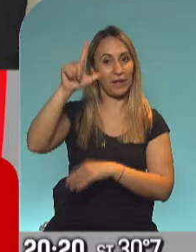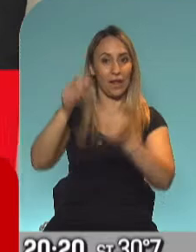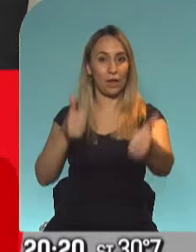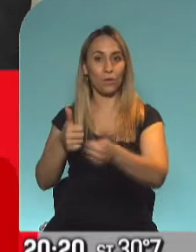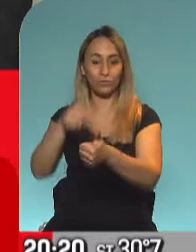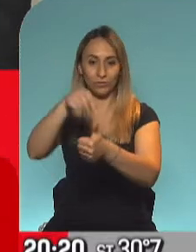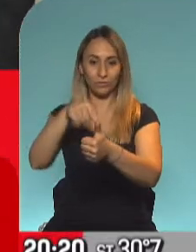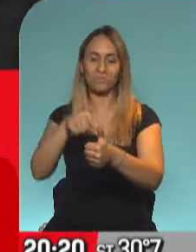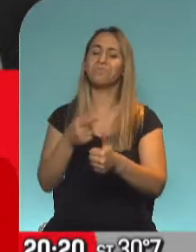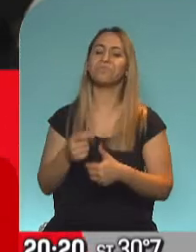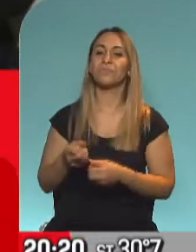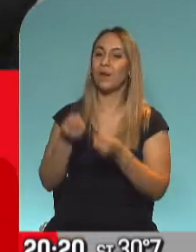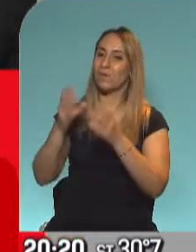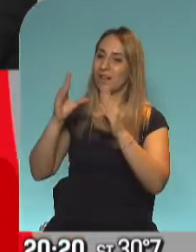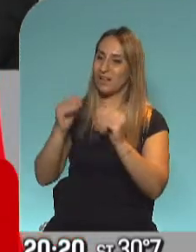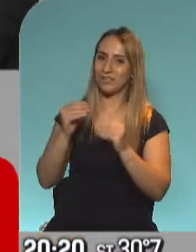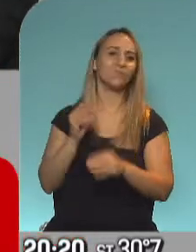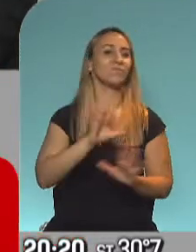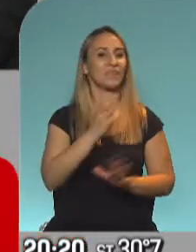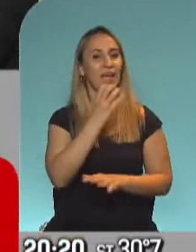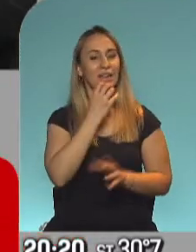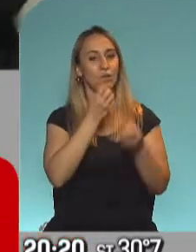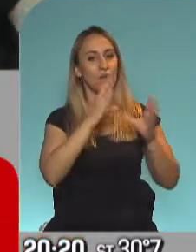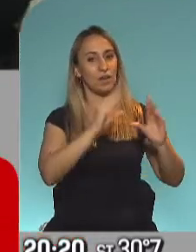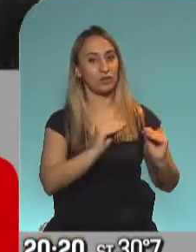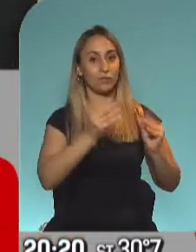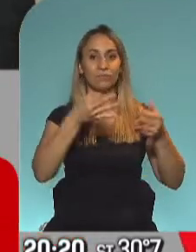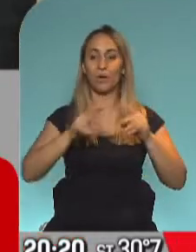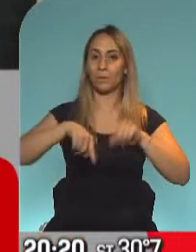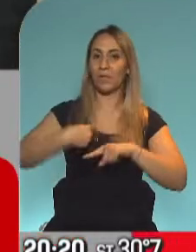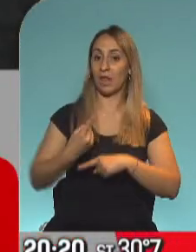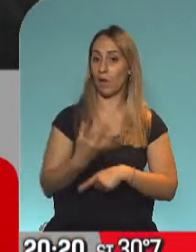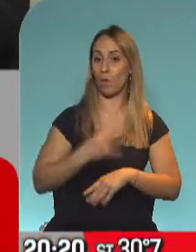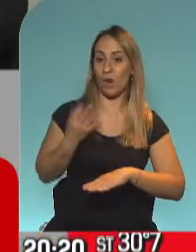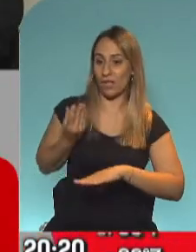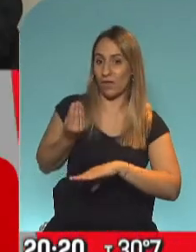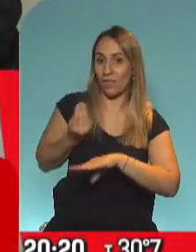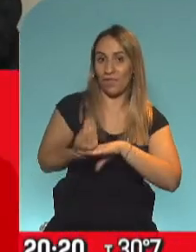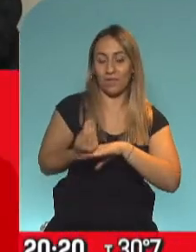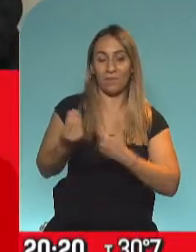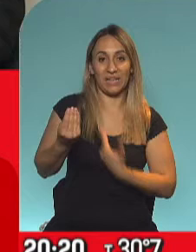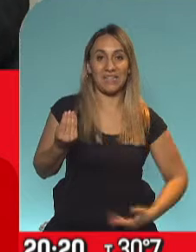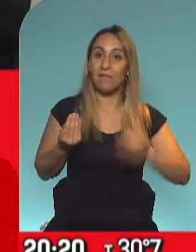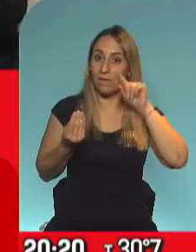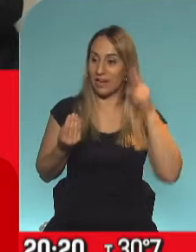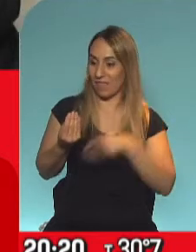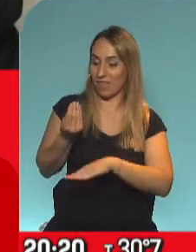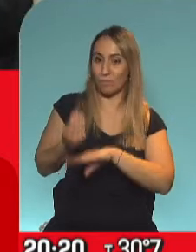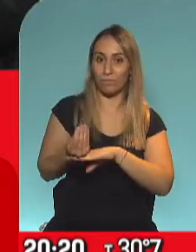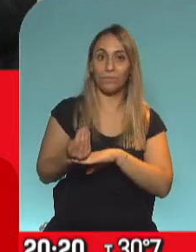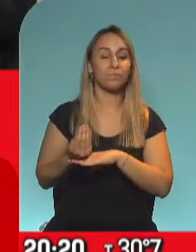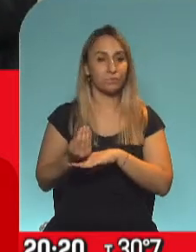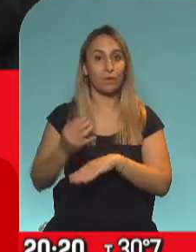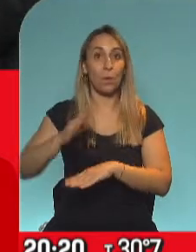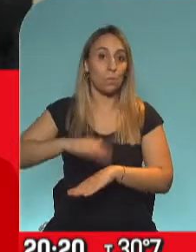noches. Ariel, ¿cómo te va? Muy buenas noches. Mañana se cumple un año de la asunción del presidente Alberto Fernández y es momento